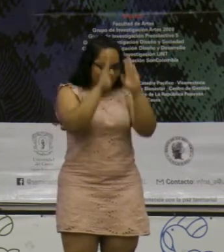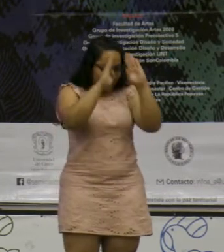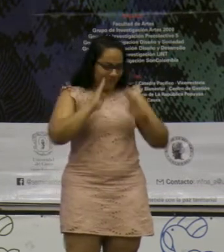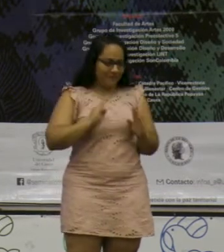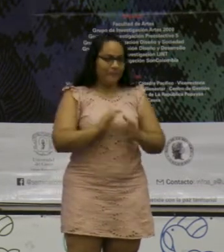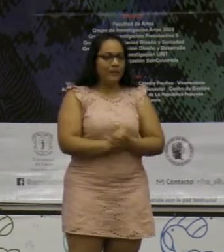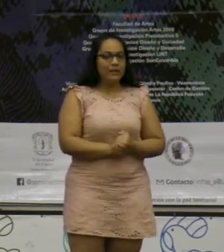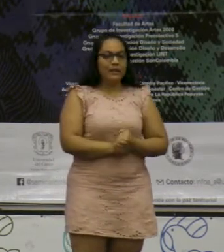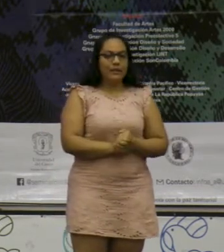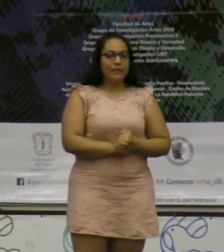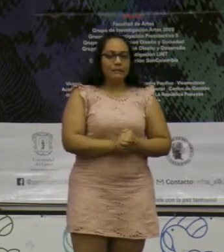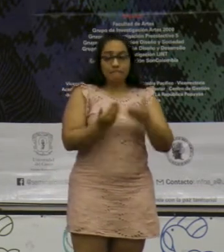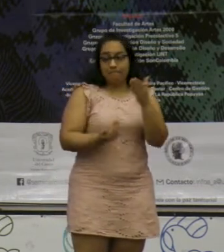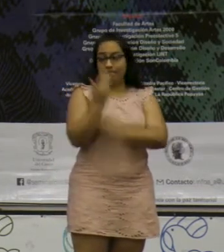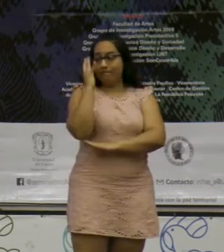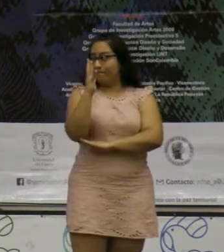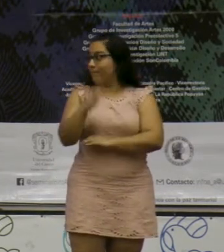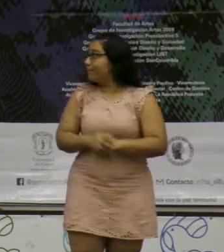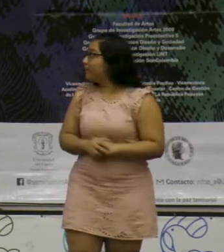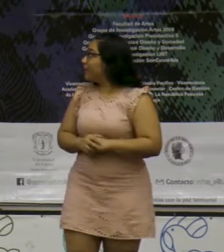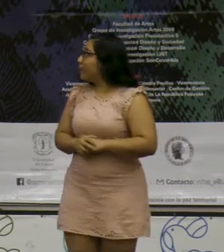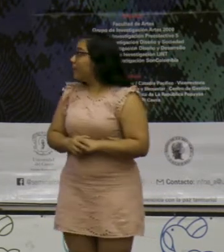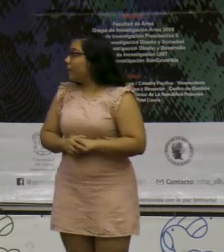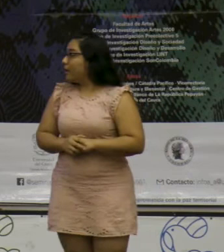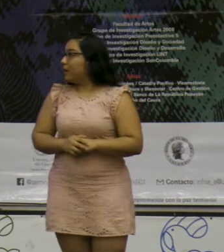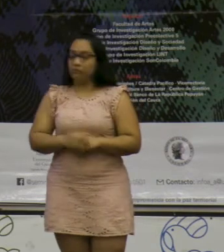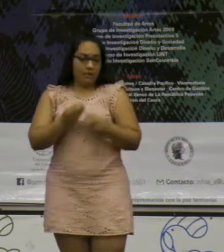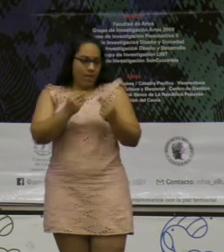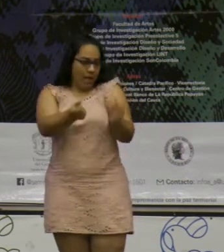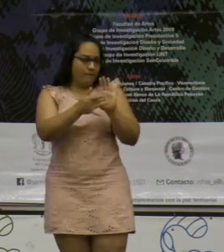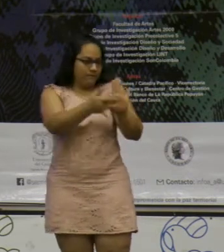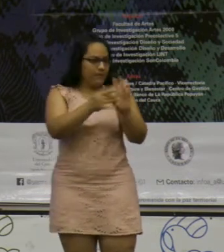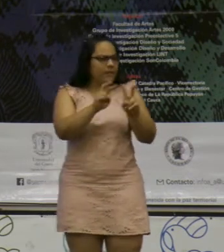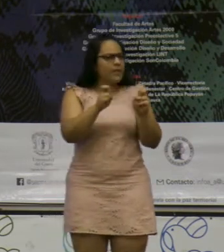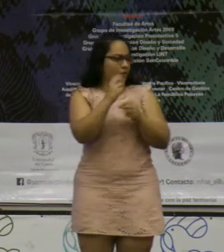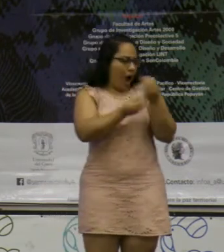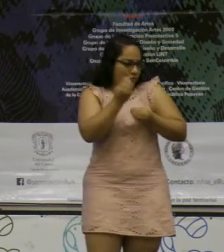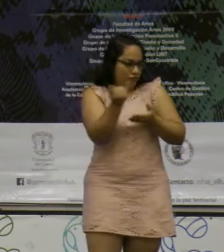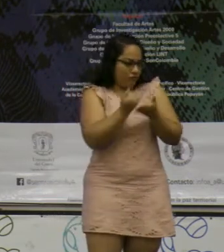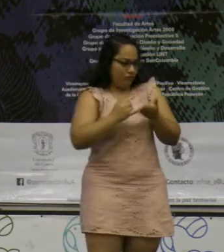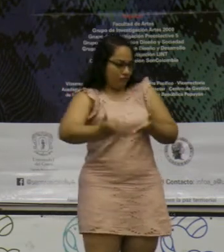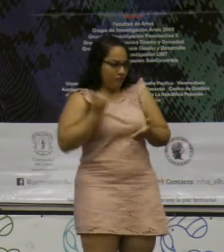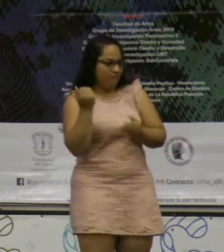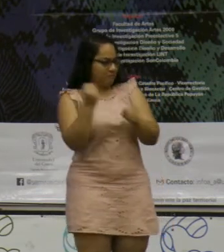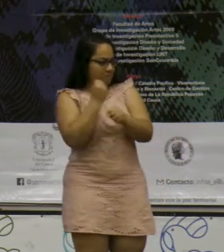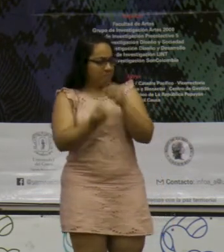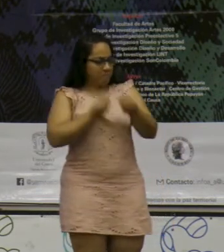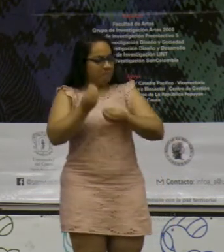acá. Empecemos por acá. Voy a presentar muy rápido como algo del trabajo que hago, como para ubicarme.